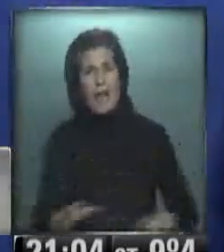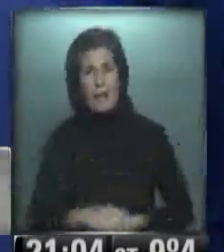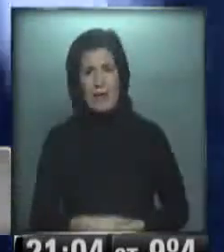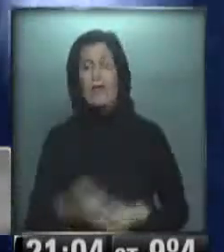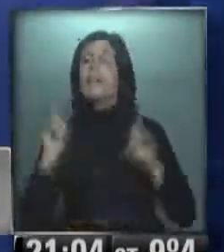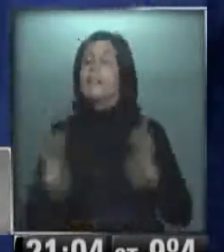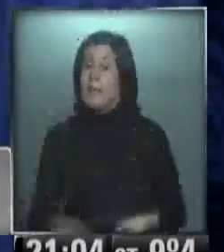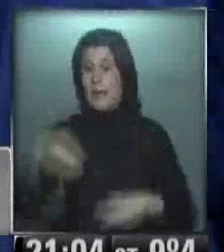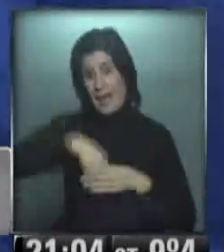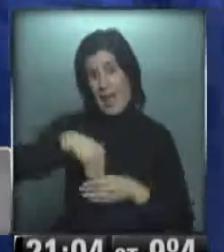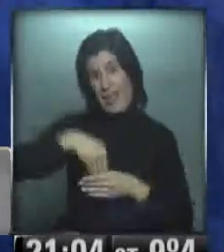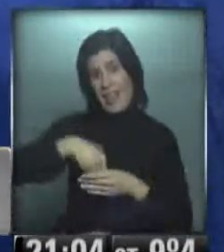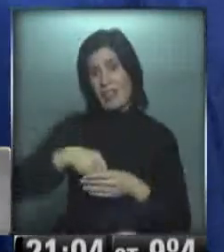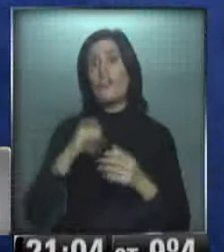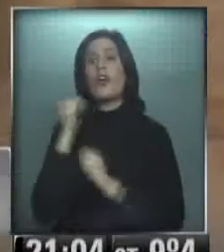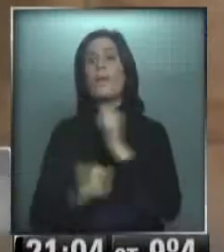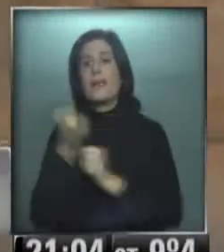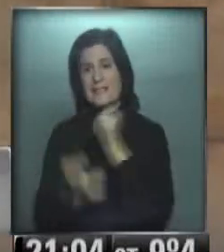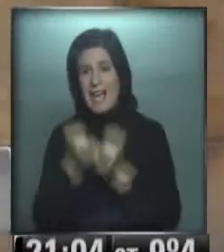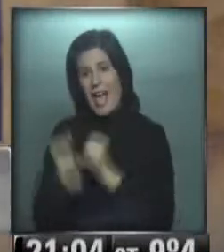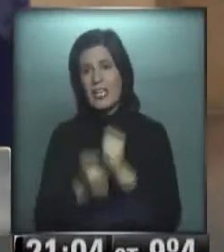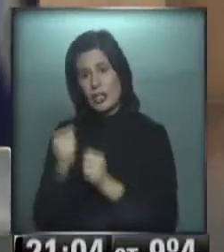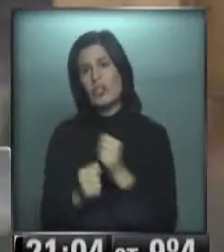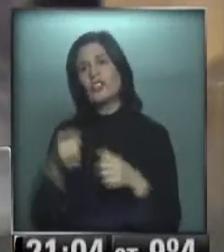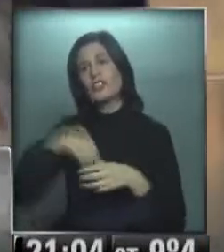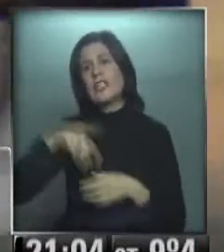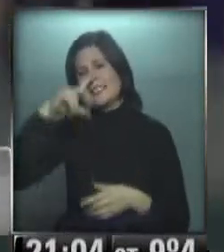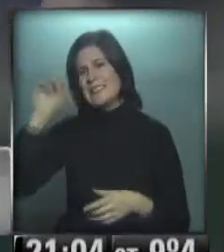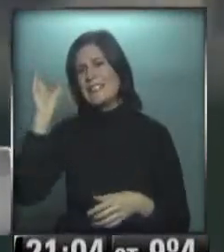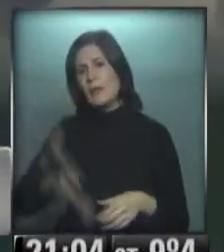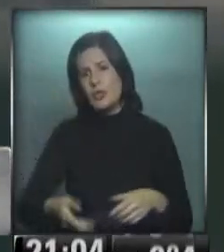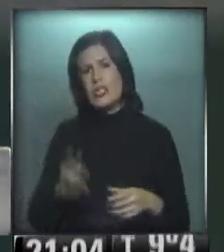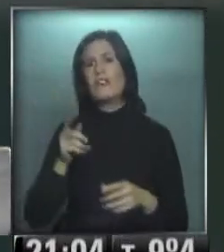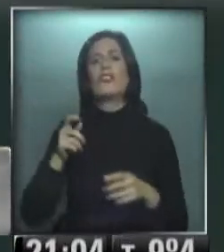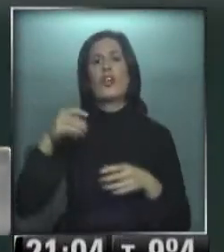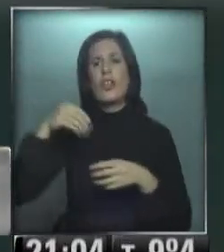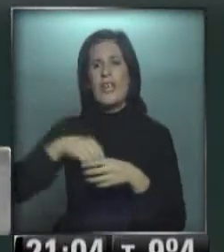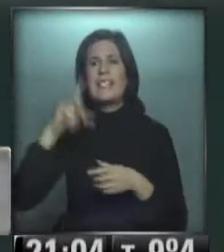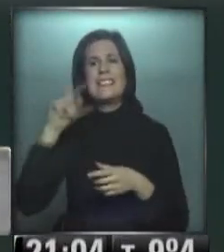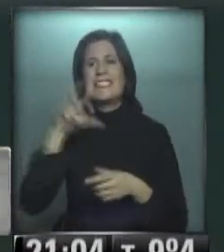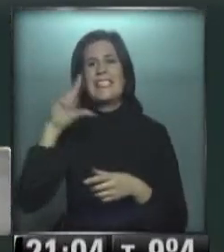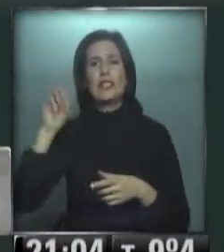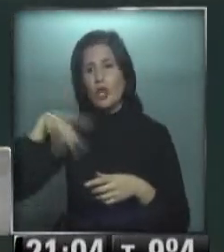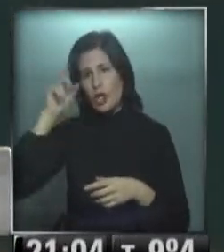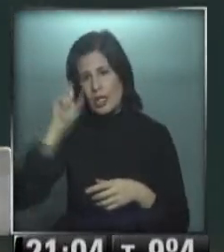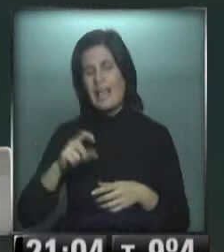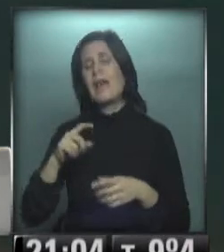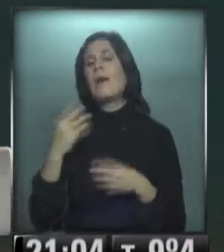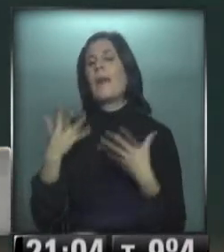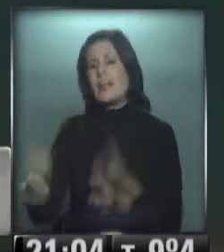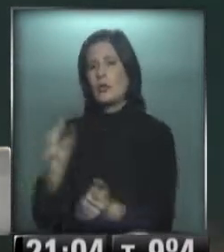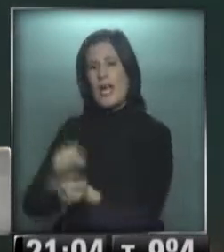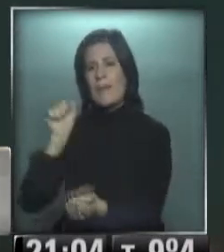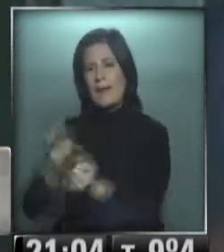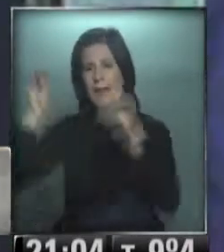quedaron procesados los empresarios que ofrecieron el 70 por ciento de las acciones de ciccone calcográfica para salvar la firma de la quiebra y generar